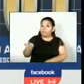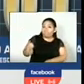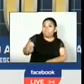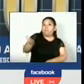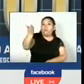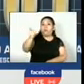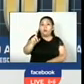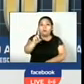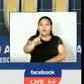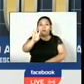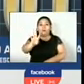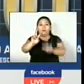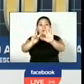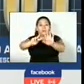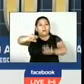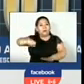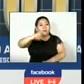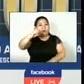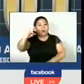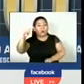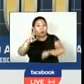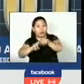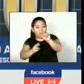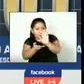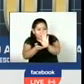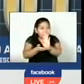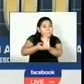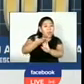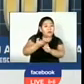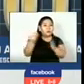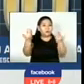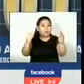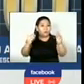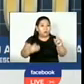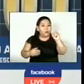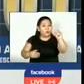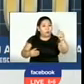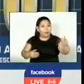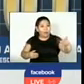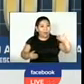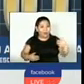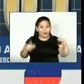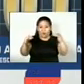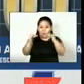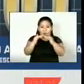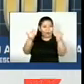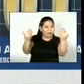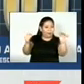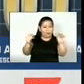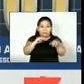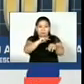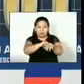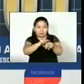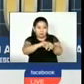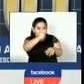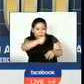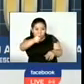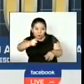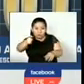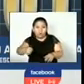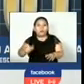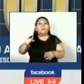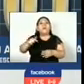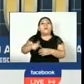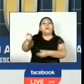147 millones más con respecto al acumulado al año anterior, en el mismo periodo. En cuanto a las importaciones